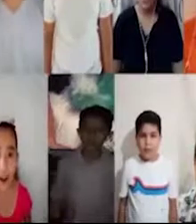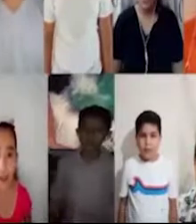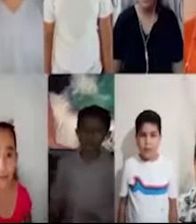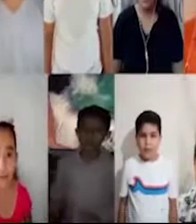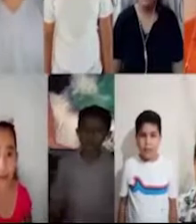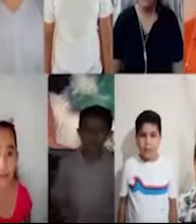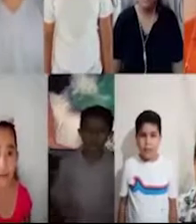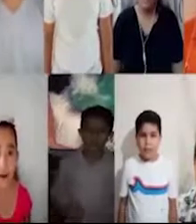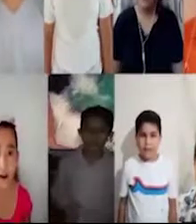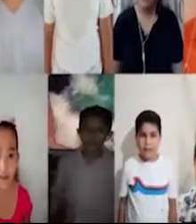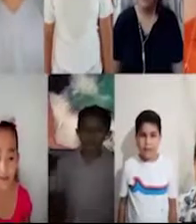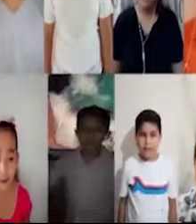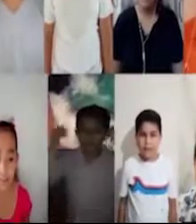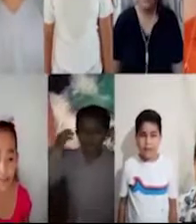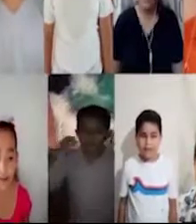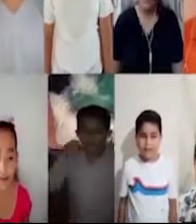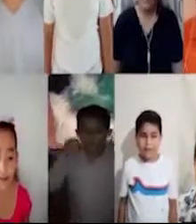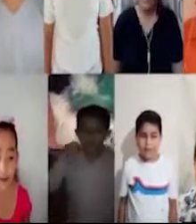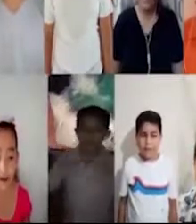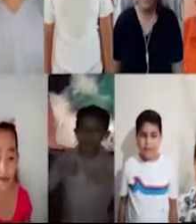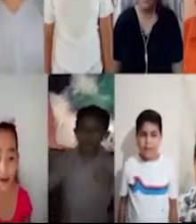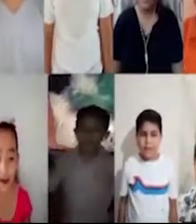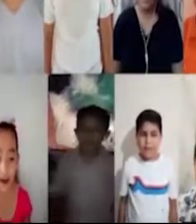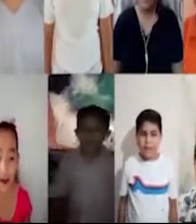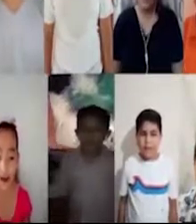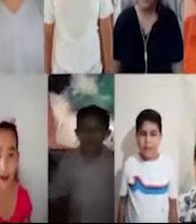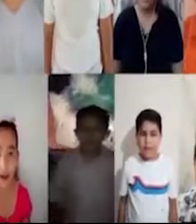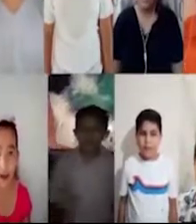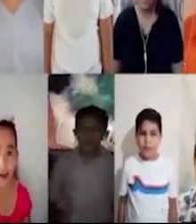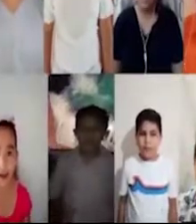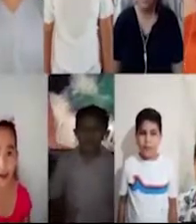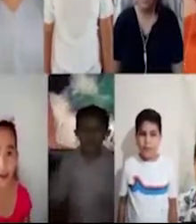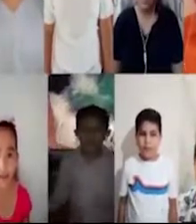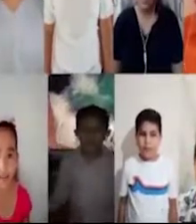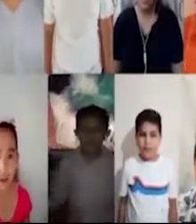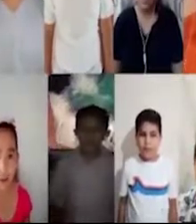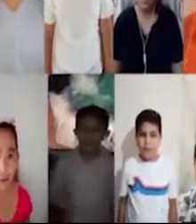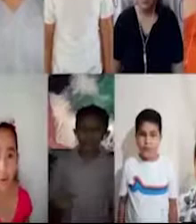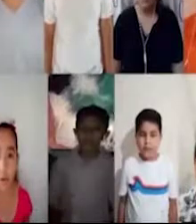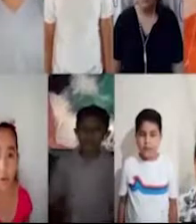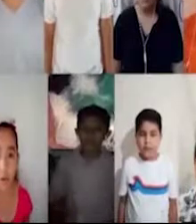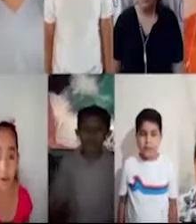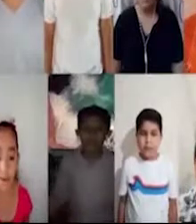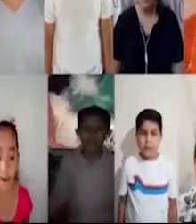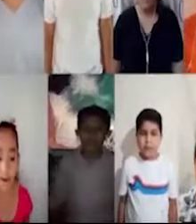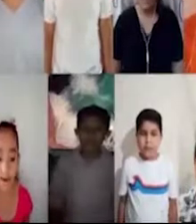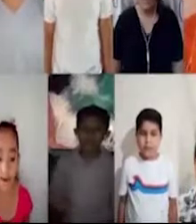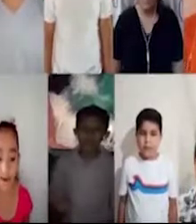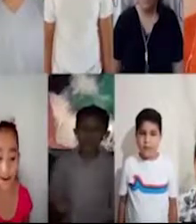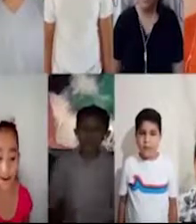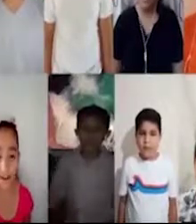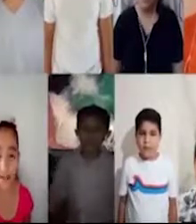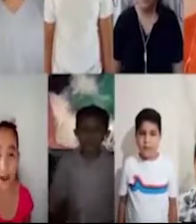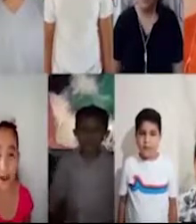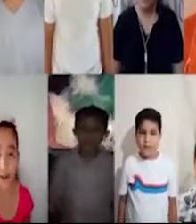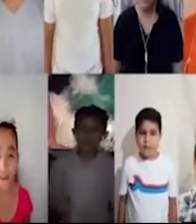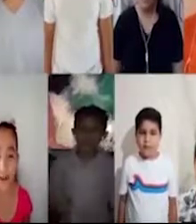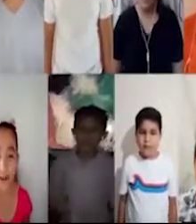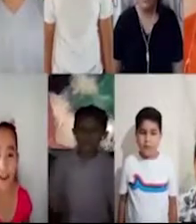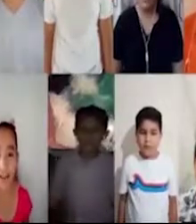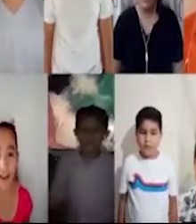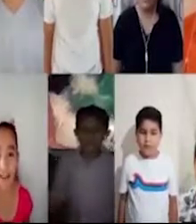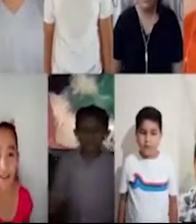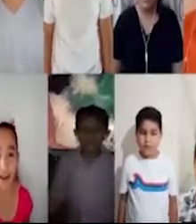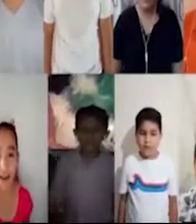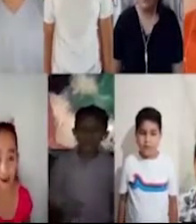son las, su carita pone a blanquear. La negrita cucurumbe se fue a la